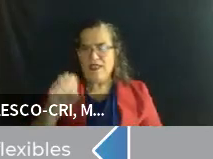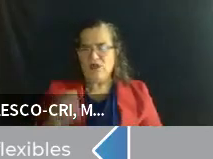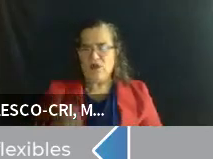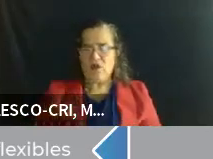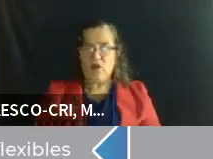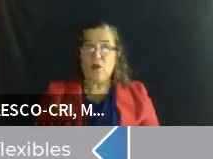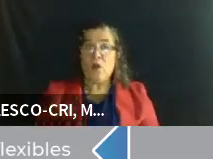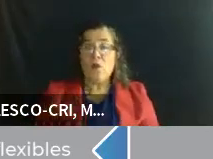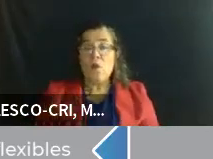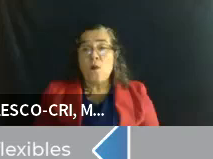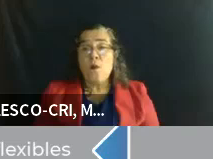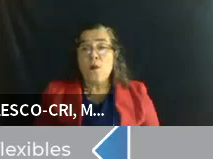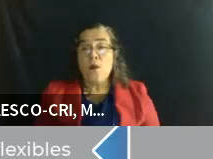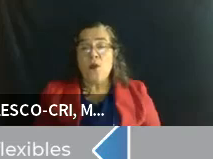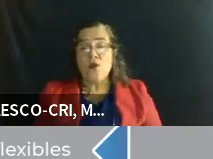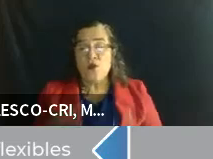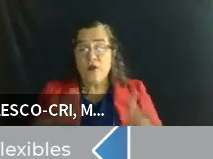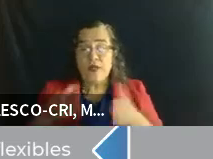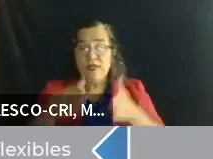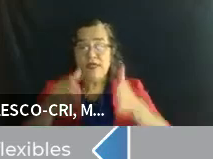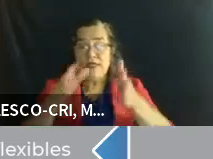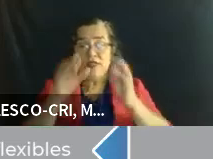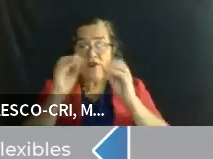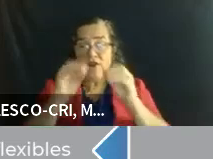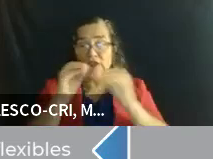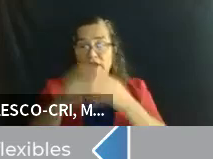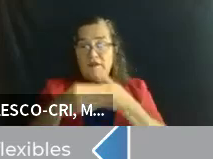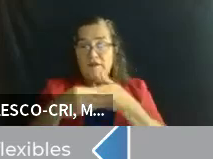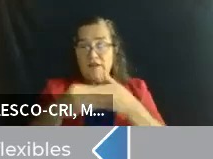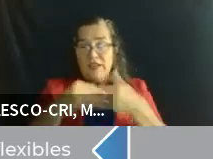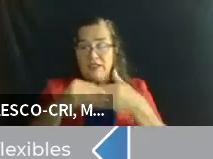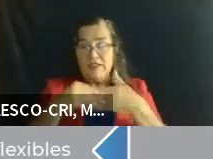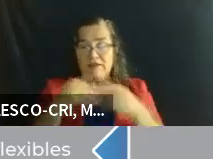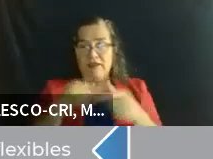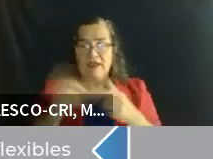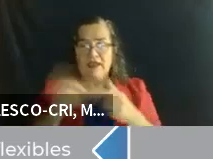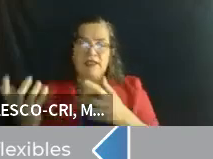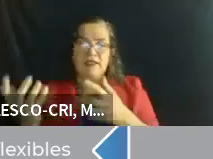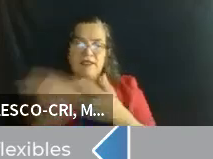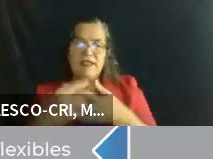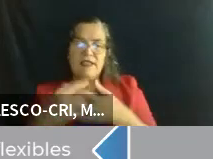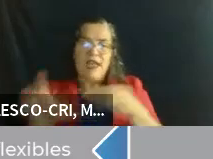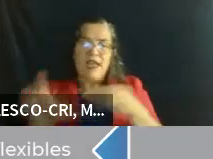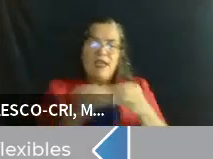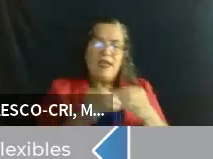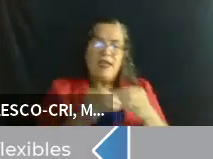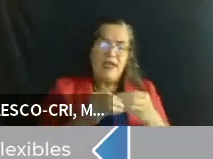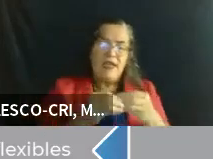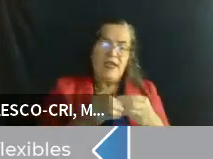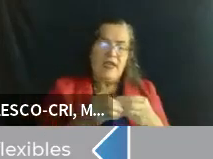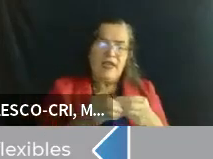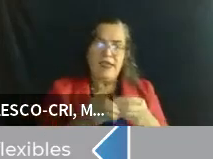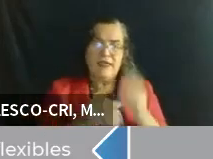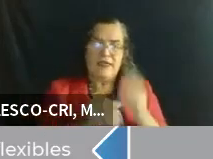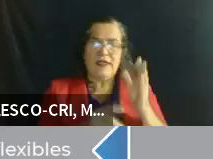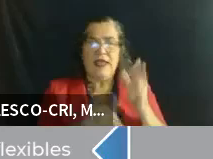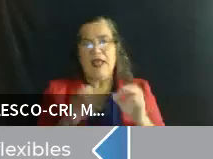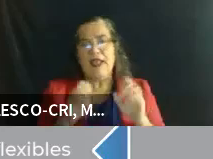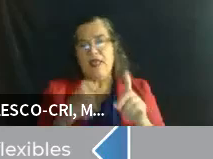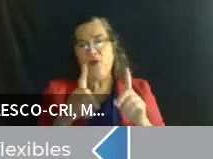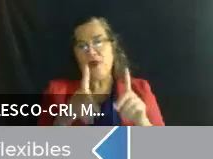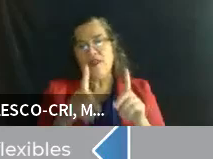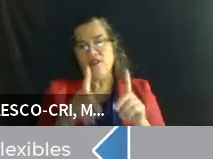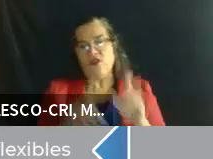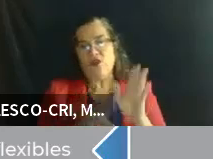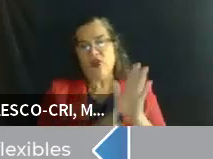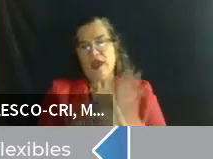sobre trayectos formativos flexibles y que se agrega a la agenda de la educación de los Objetivos de Desarrollo Sostenible 2030. Dice,